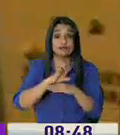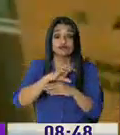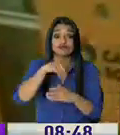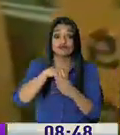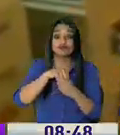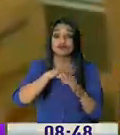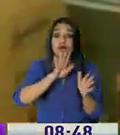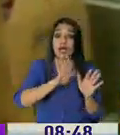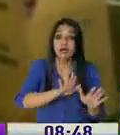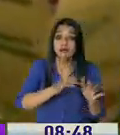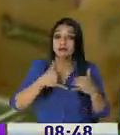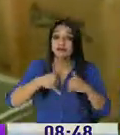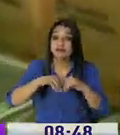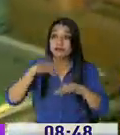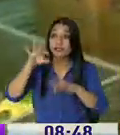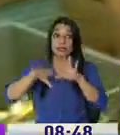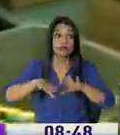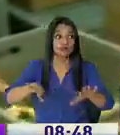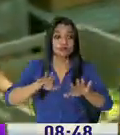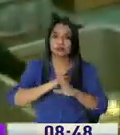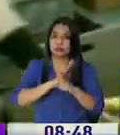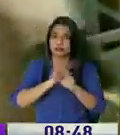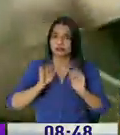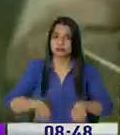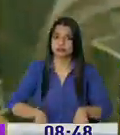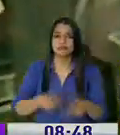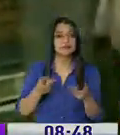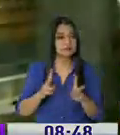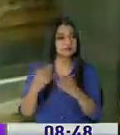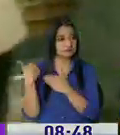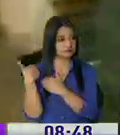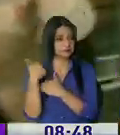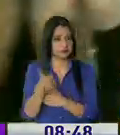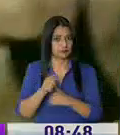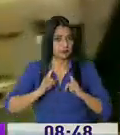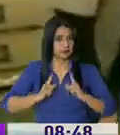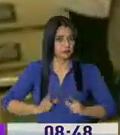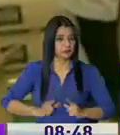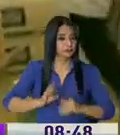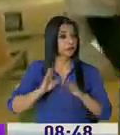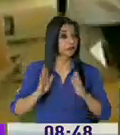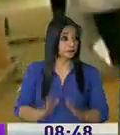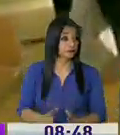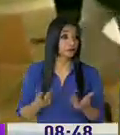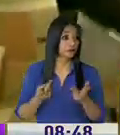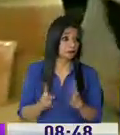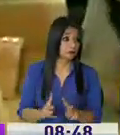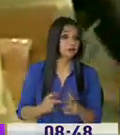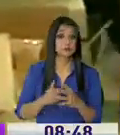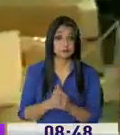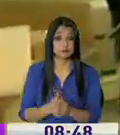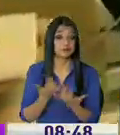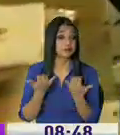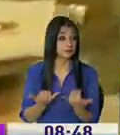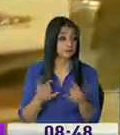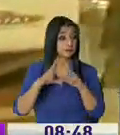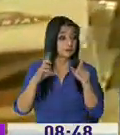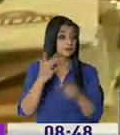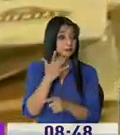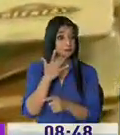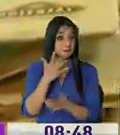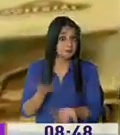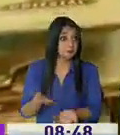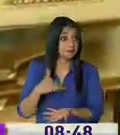se continúe propagando. También es una responsabilidad de la salud con todos los ecuatorianos que realiza el día de hoy Corporación